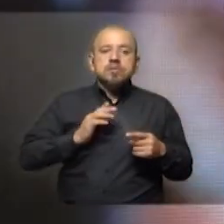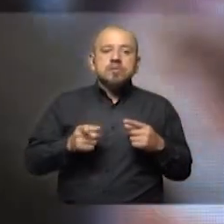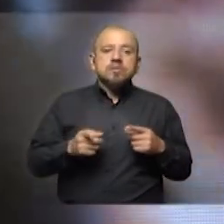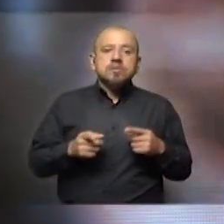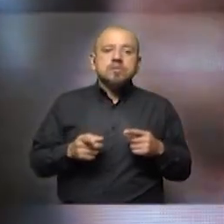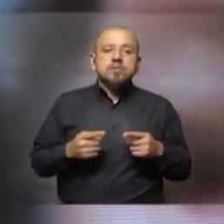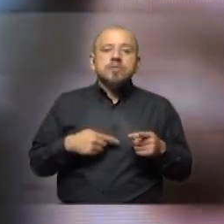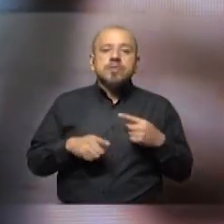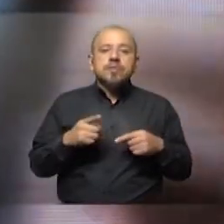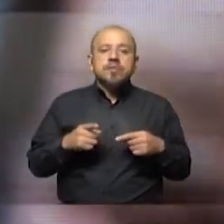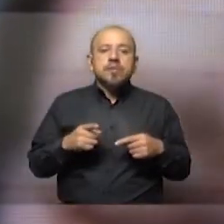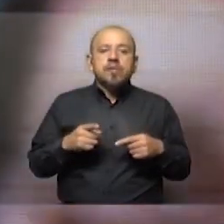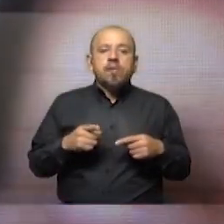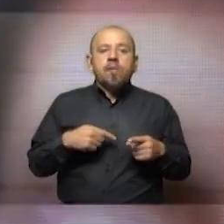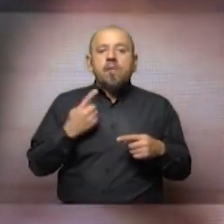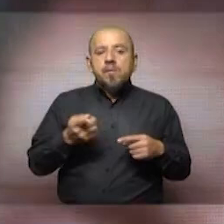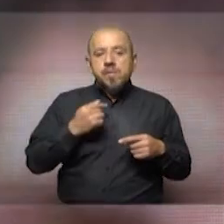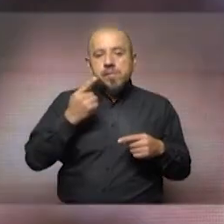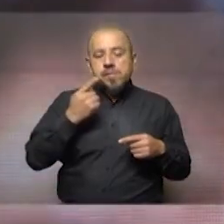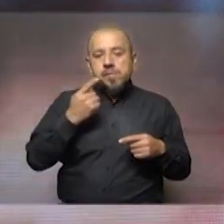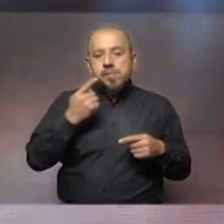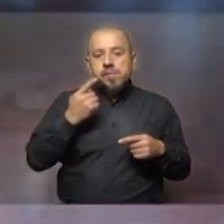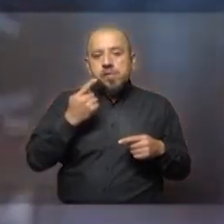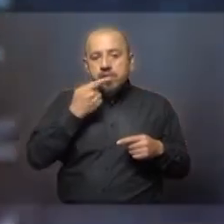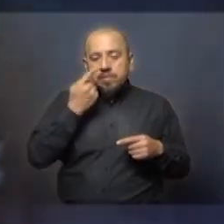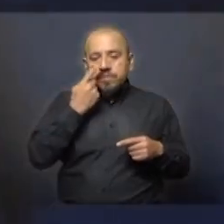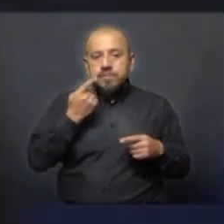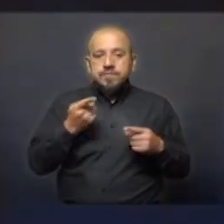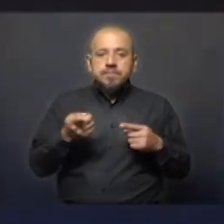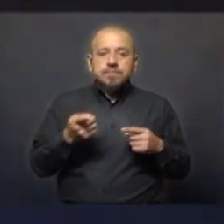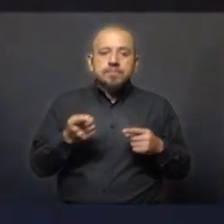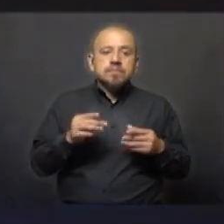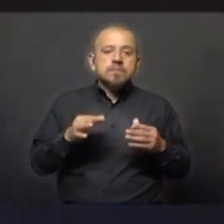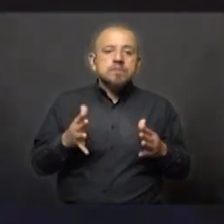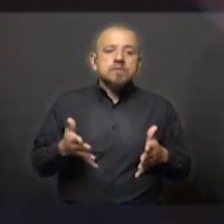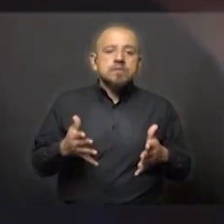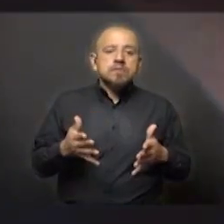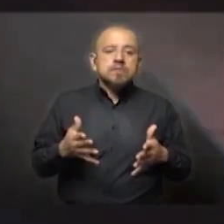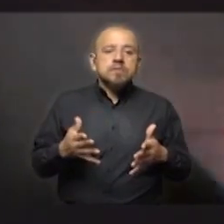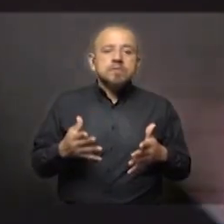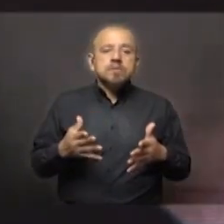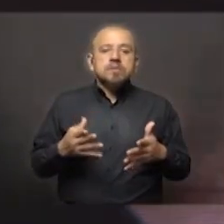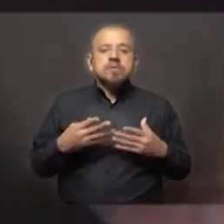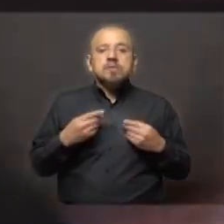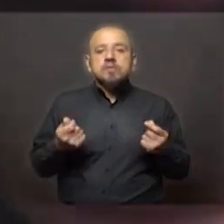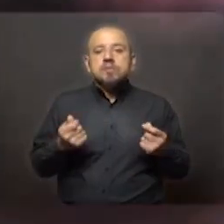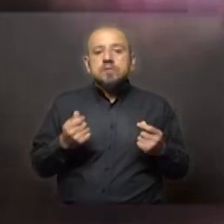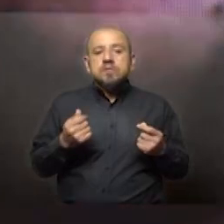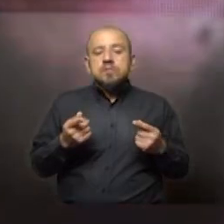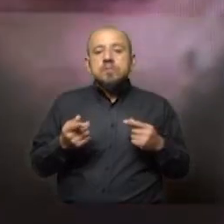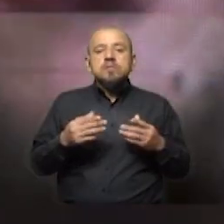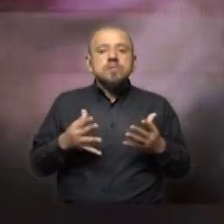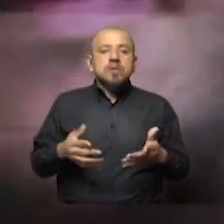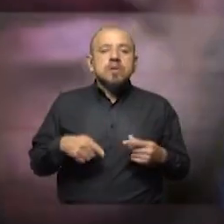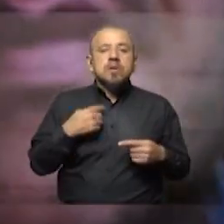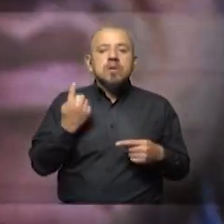ahí me parece que una cosa que es interesante para pensar el cuidado es qué sentidos cuando pensamos en el cuidado que